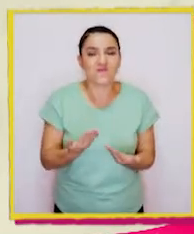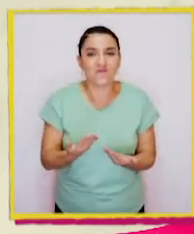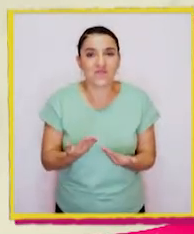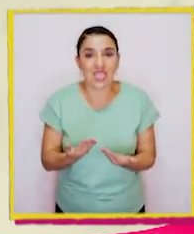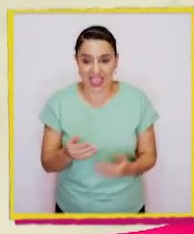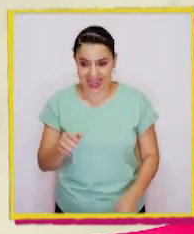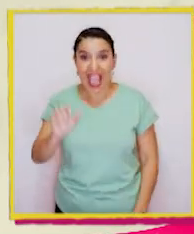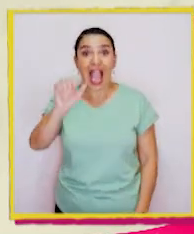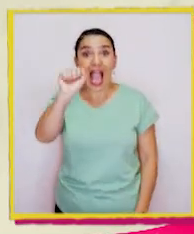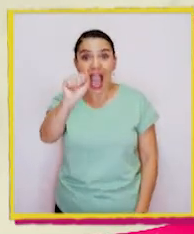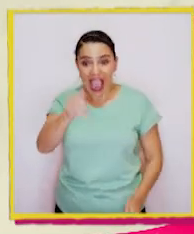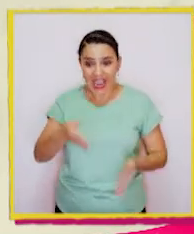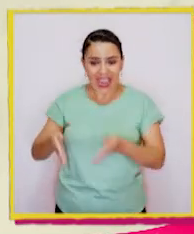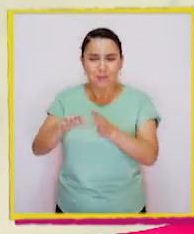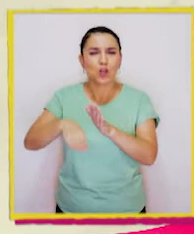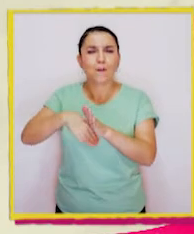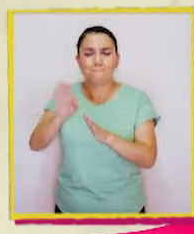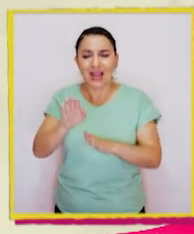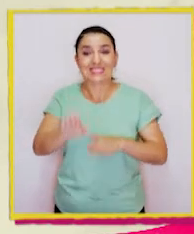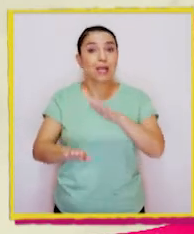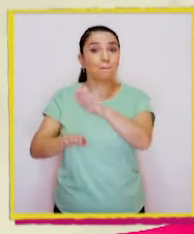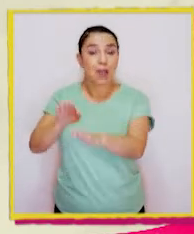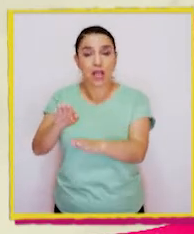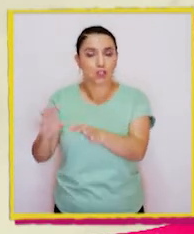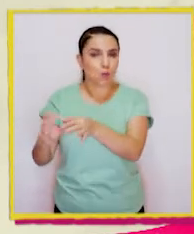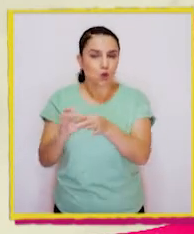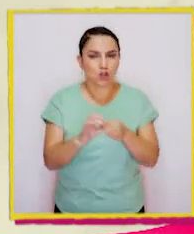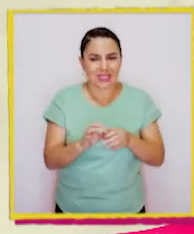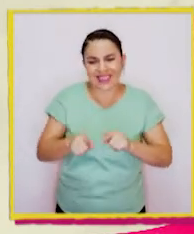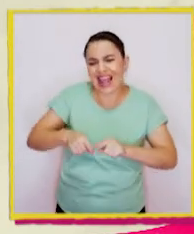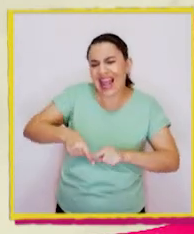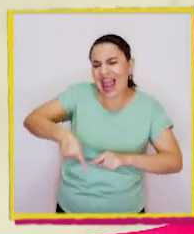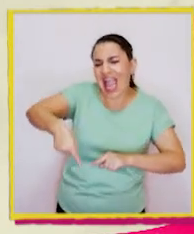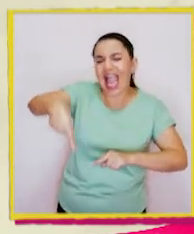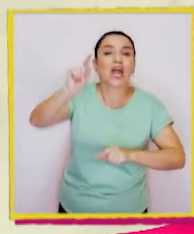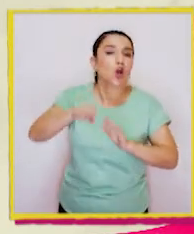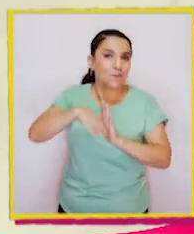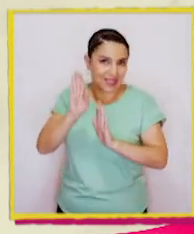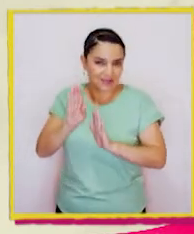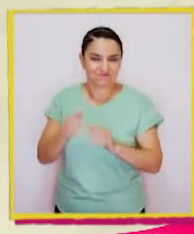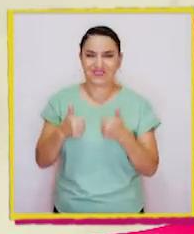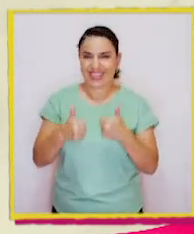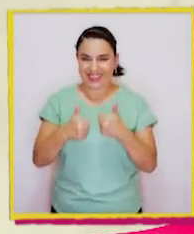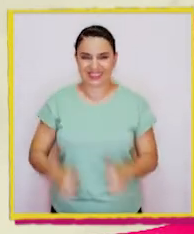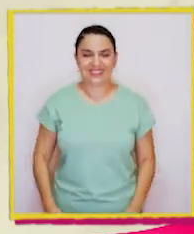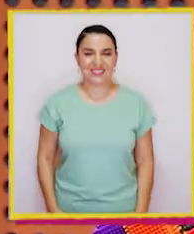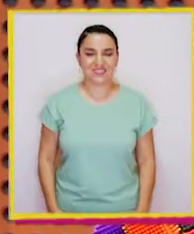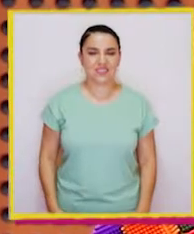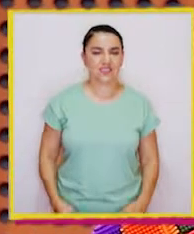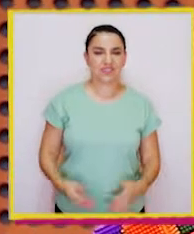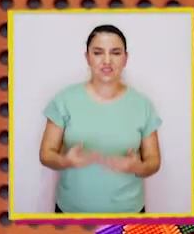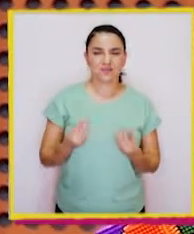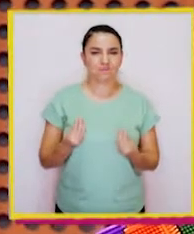bien! El camino A mide más pasos y por lo tanto es el más largo. ¡Excelente!